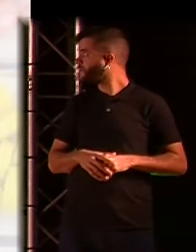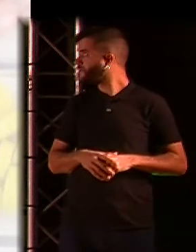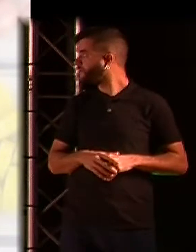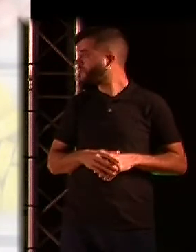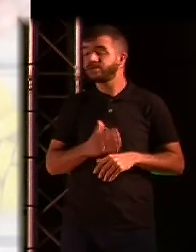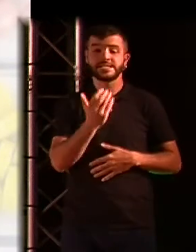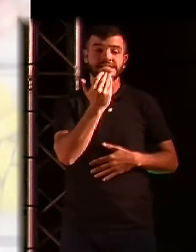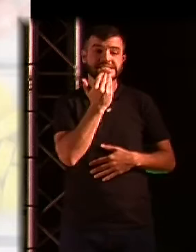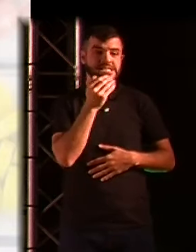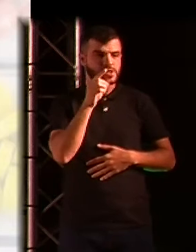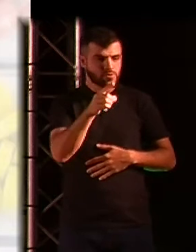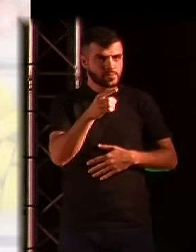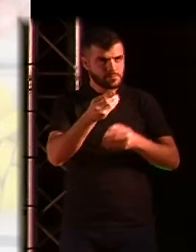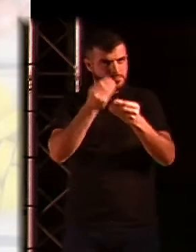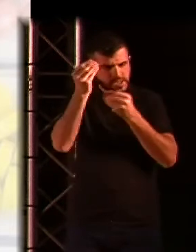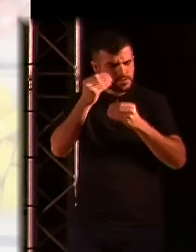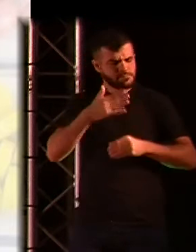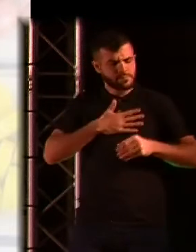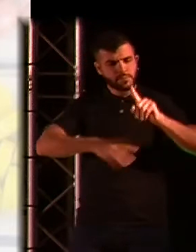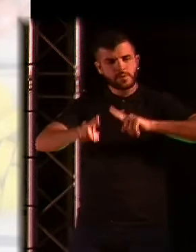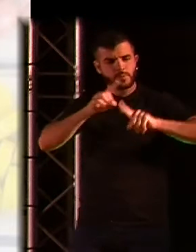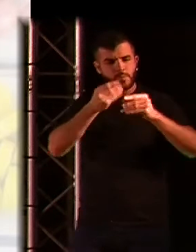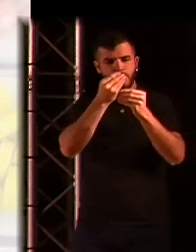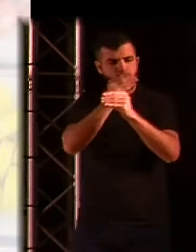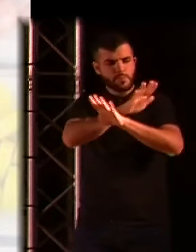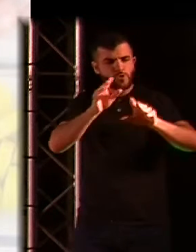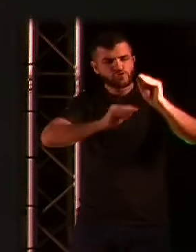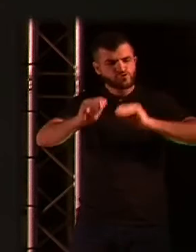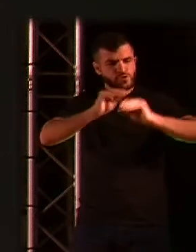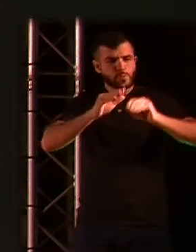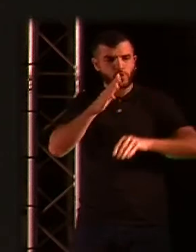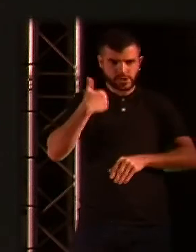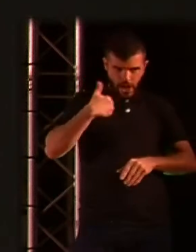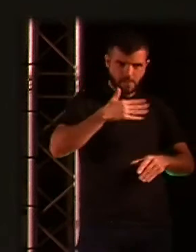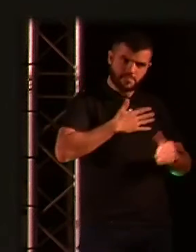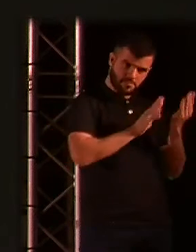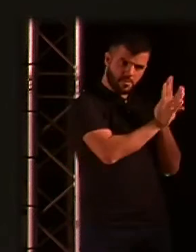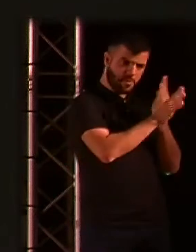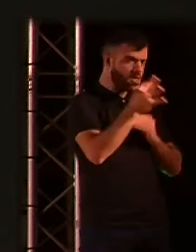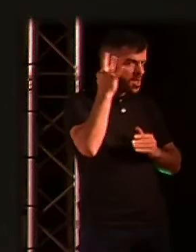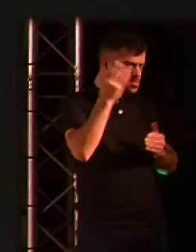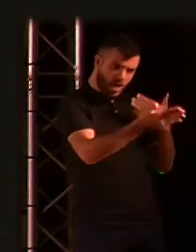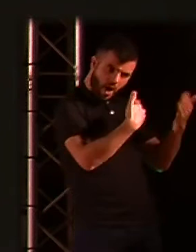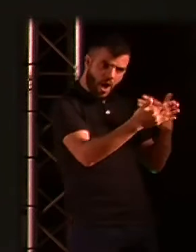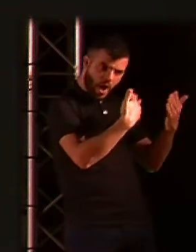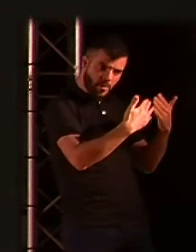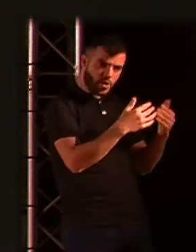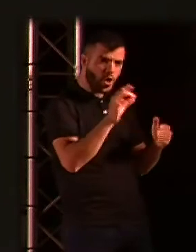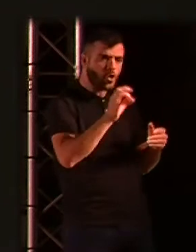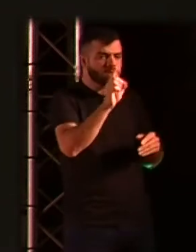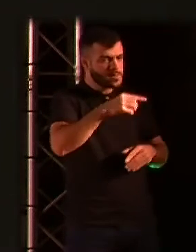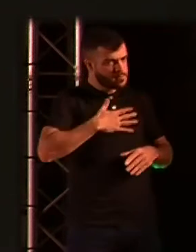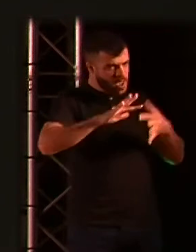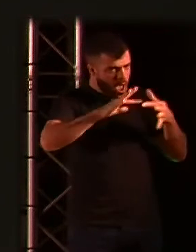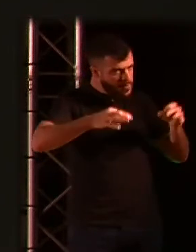predispuesto a que para su problema la mejor solución, porque ya lo ha hablado con su vecina o con el comité del